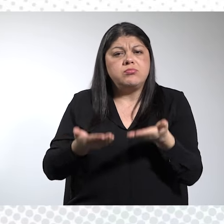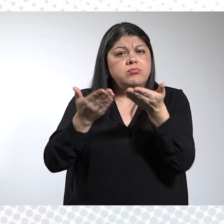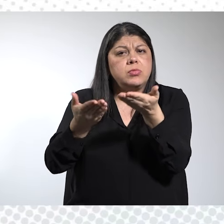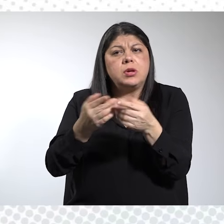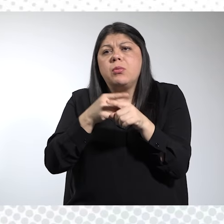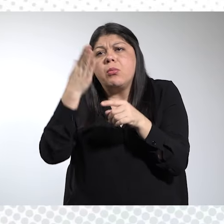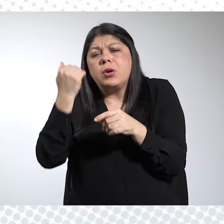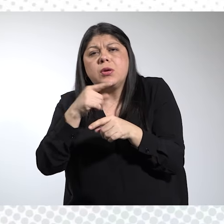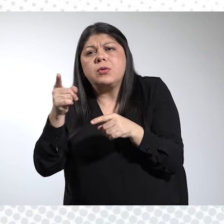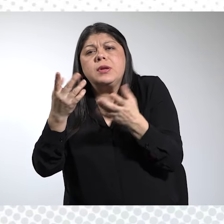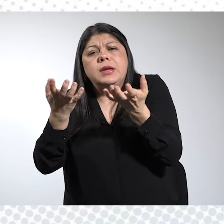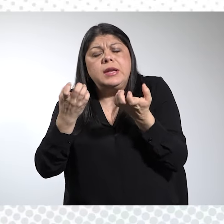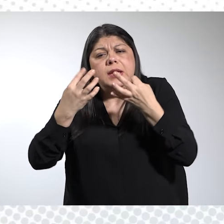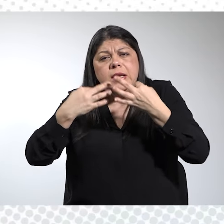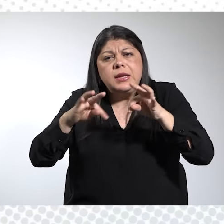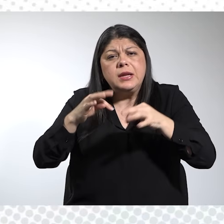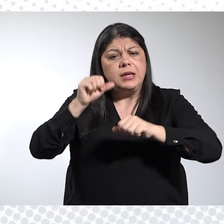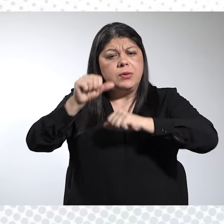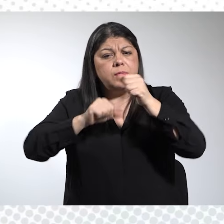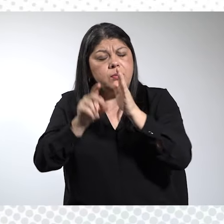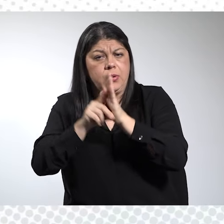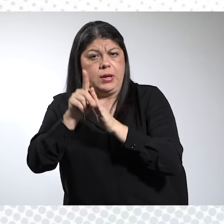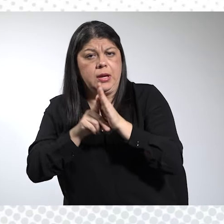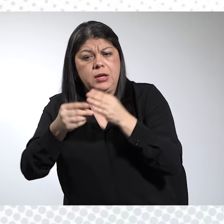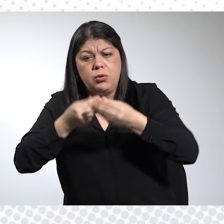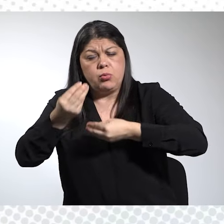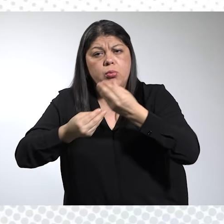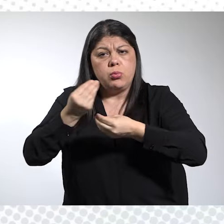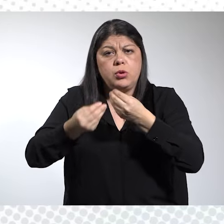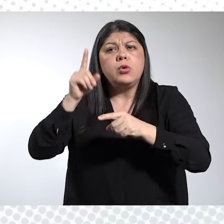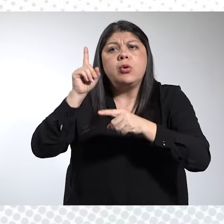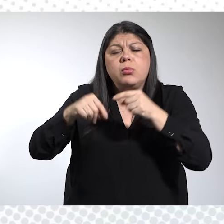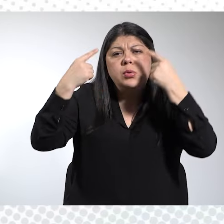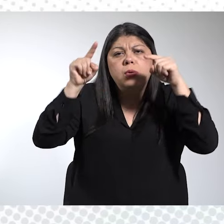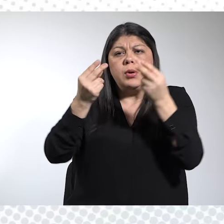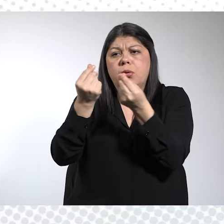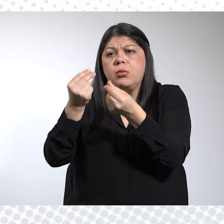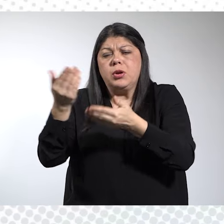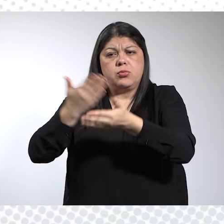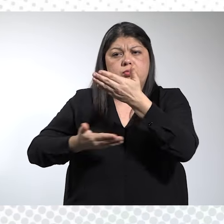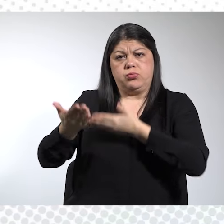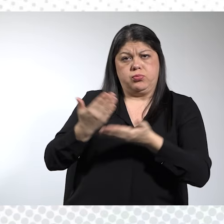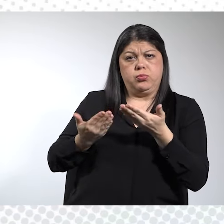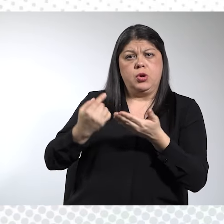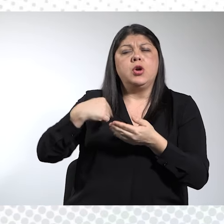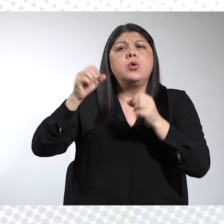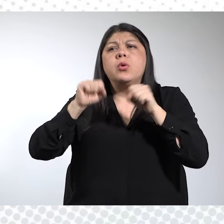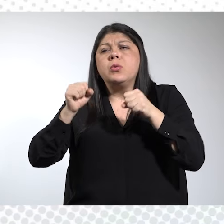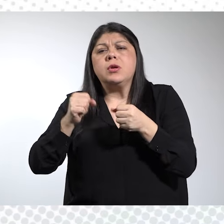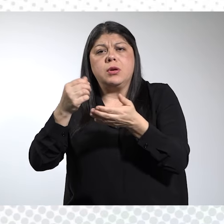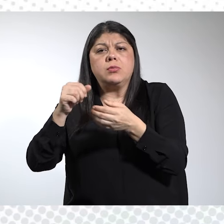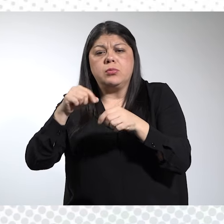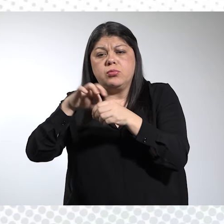tierras, porque por más que ellos traten en el desarrollo de su proceso, no pueden llegar a los precios de importación. No es posible